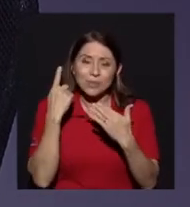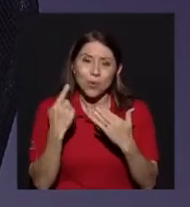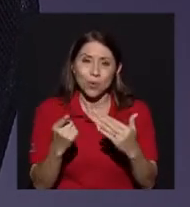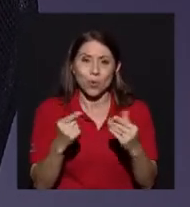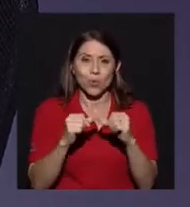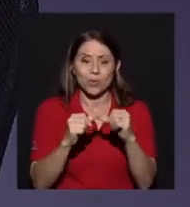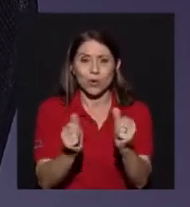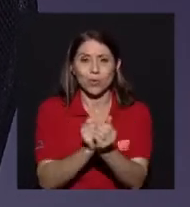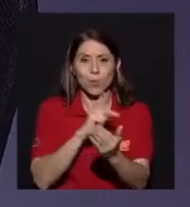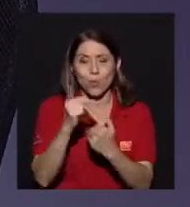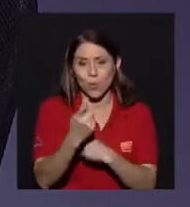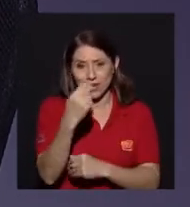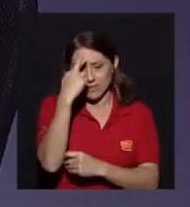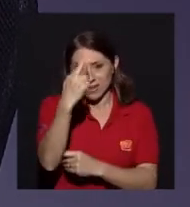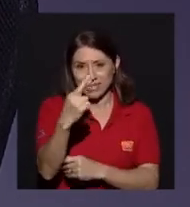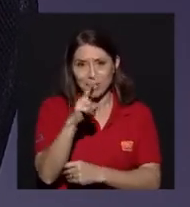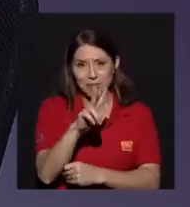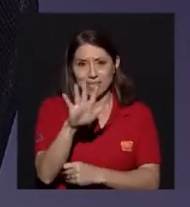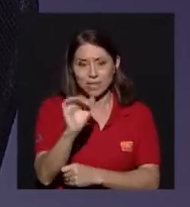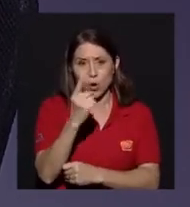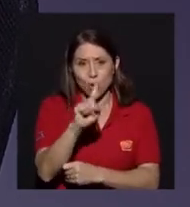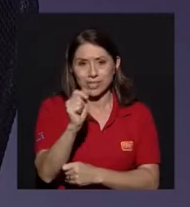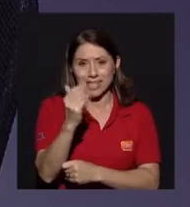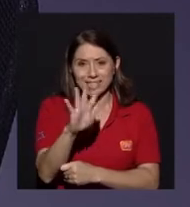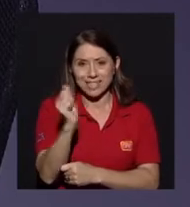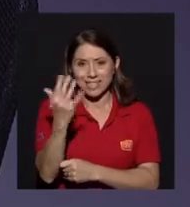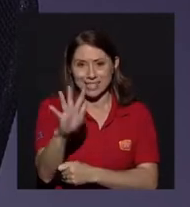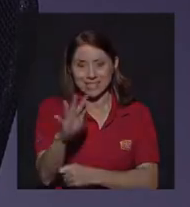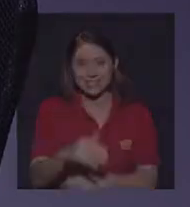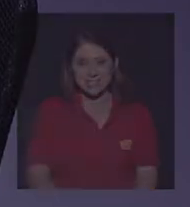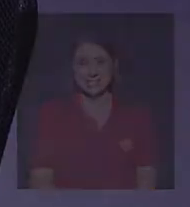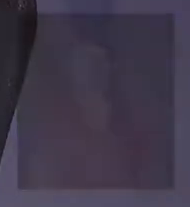irreverencias 25 11 15 15